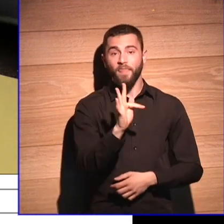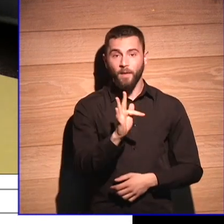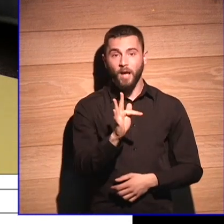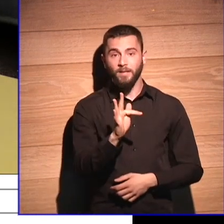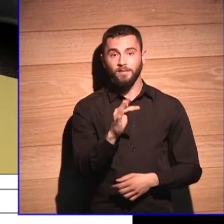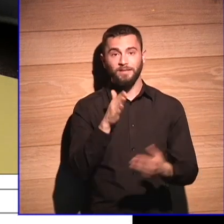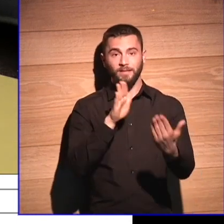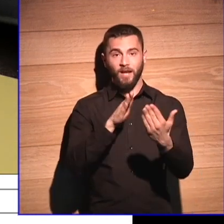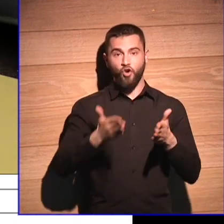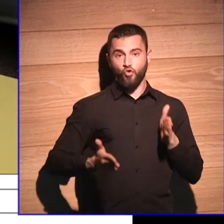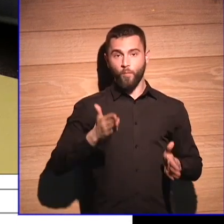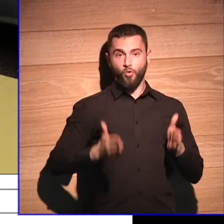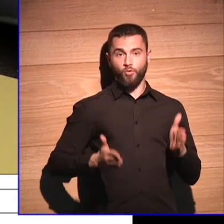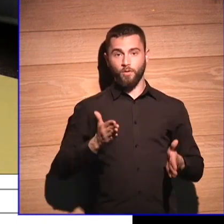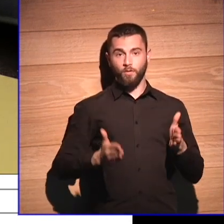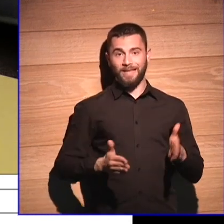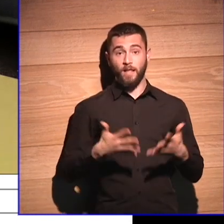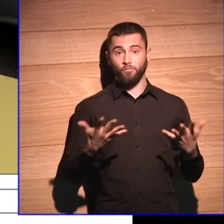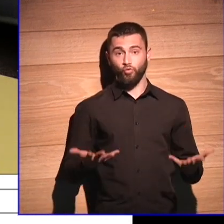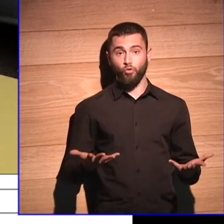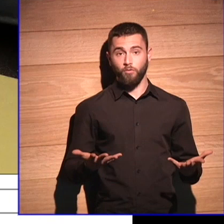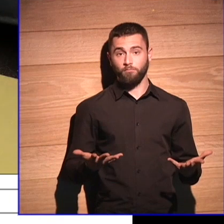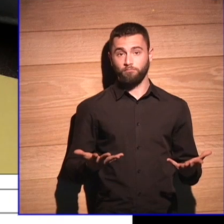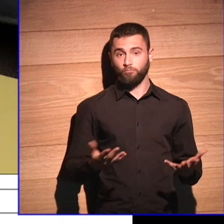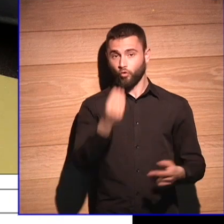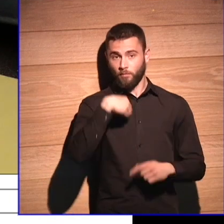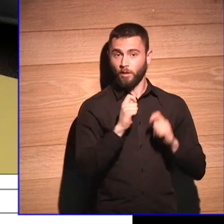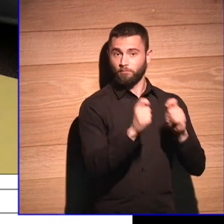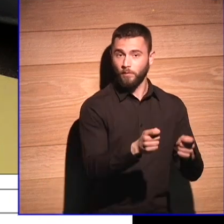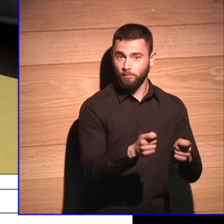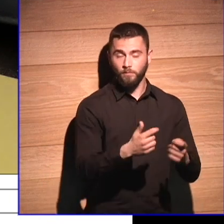al robot. Y entonces pues, le da de comer.